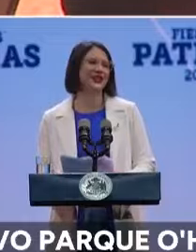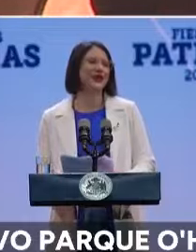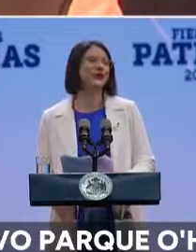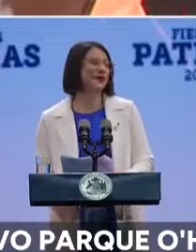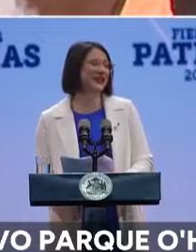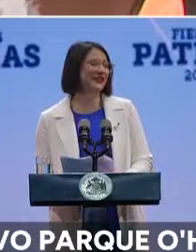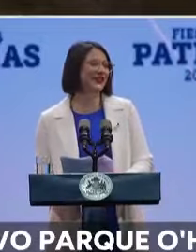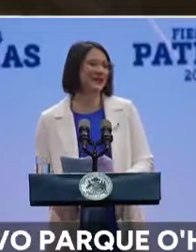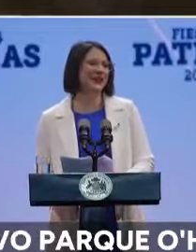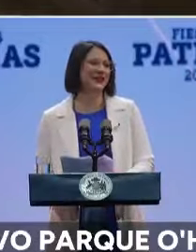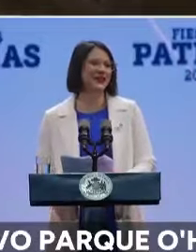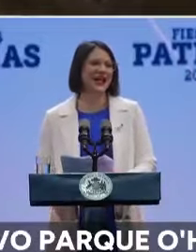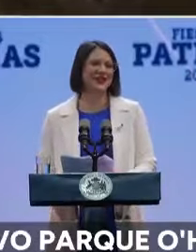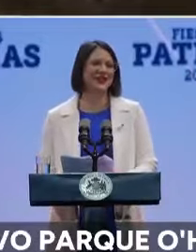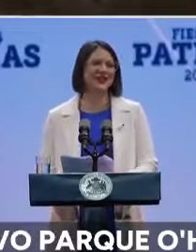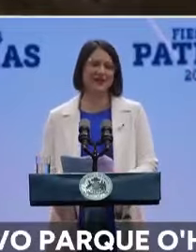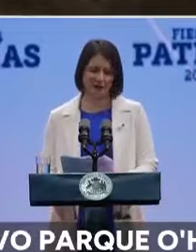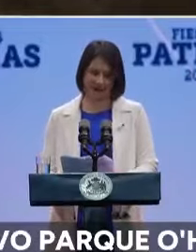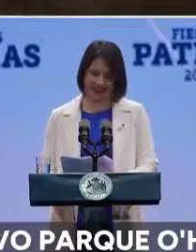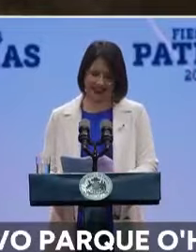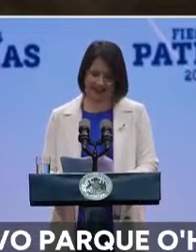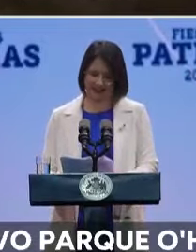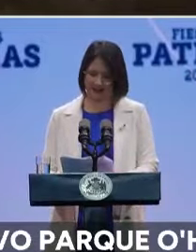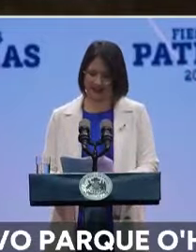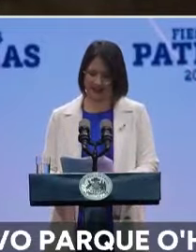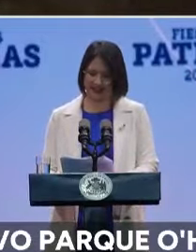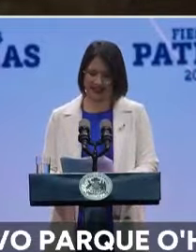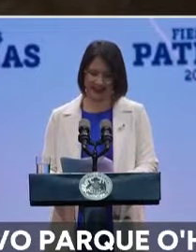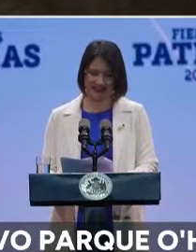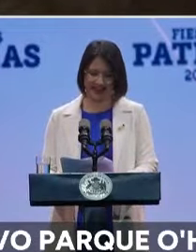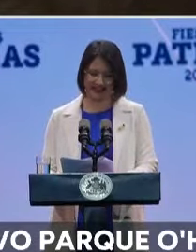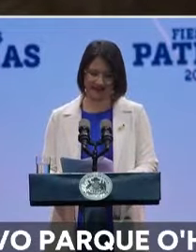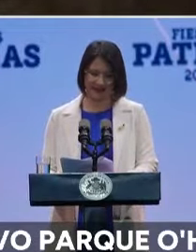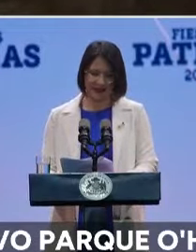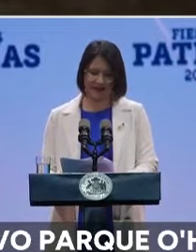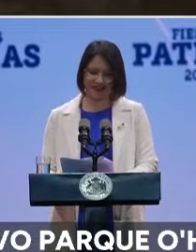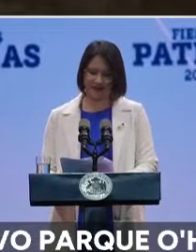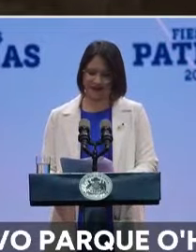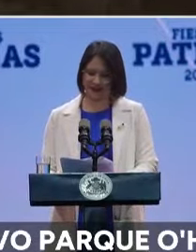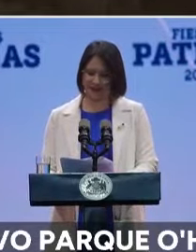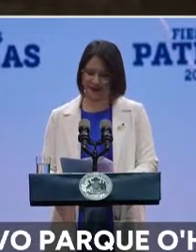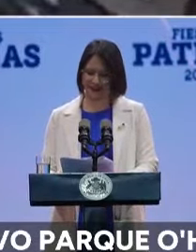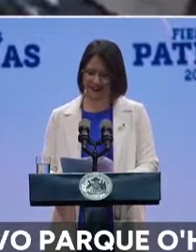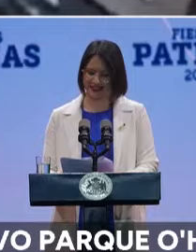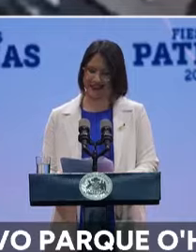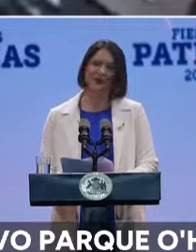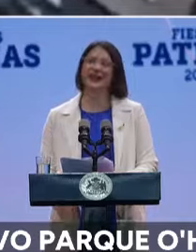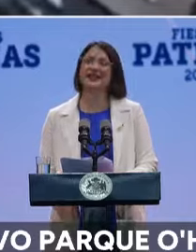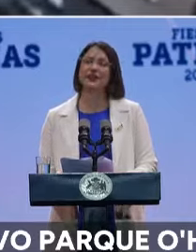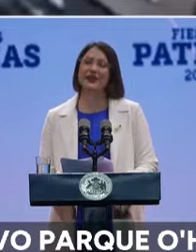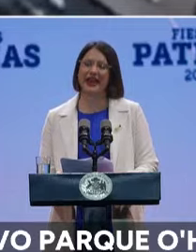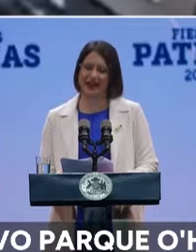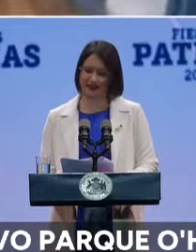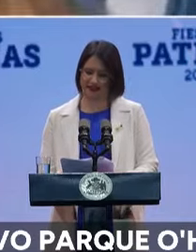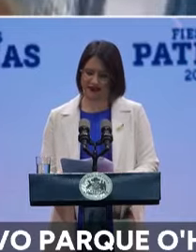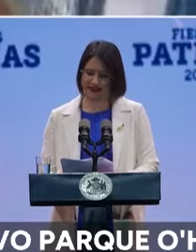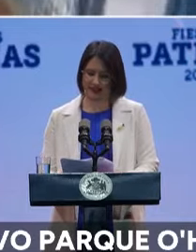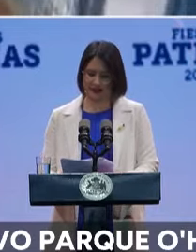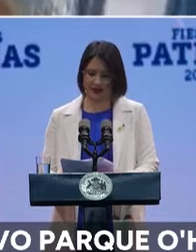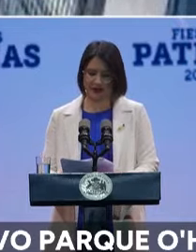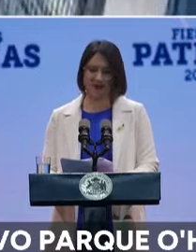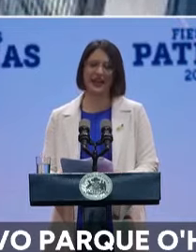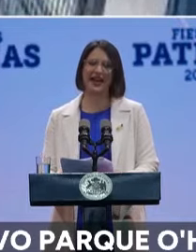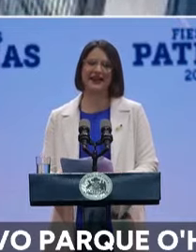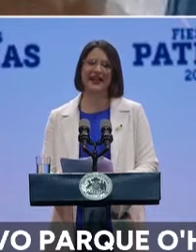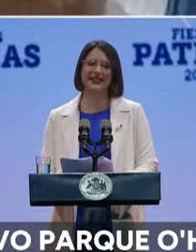en la sucursal de Brinks en Rancagua. En su poder también estaban las pelucas usadas hace justo un mes. Pudieron reconocer